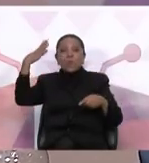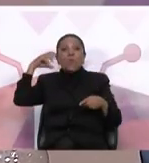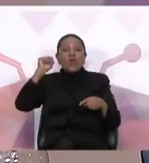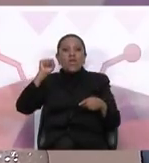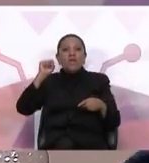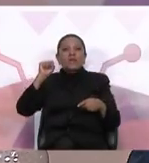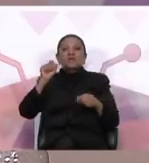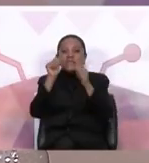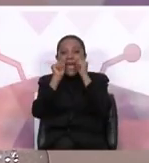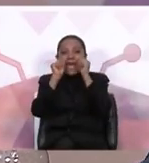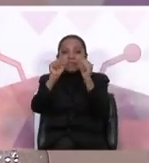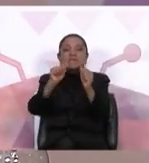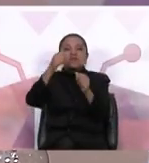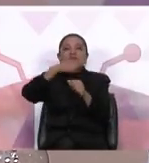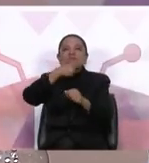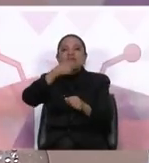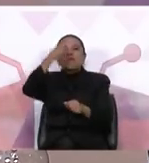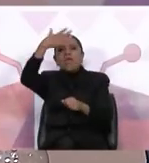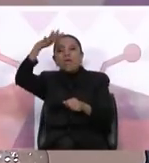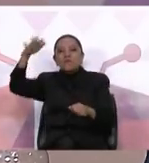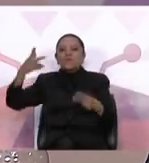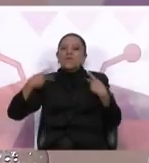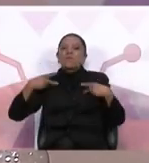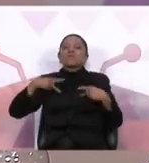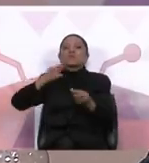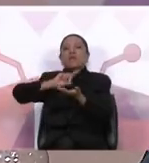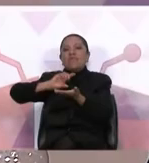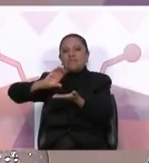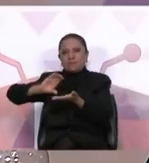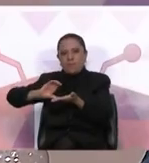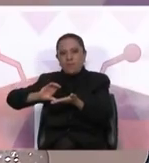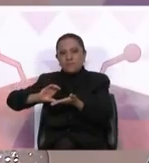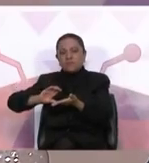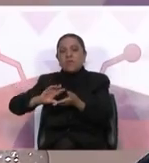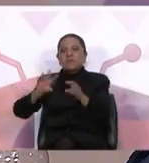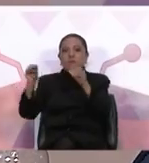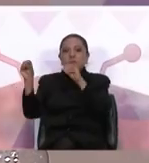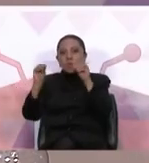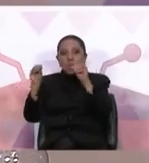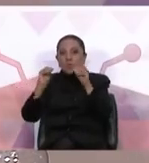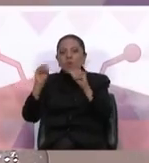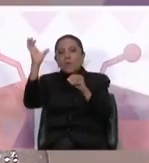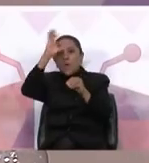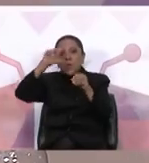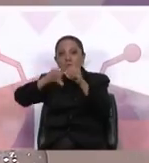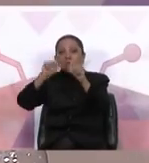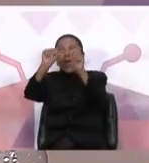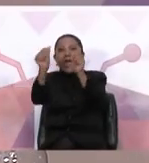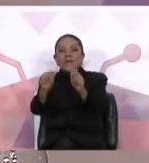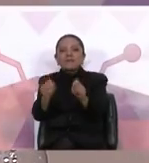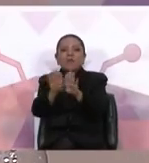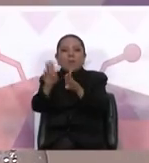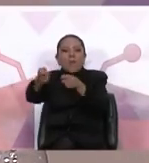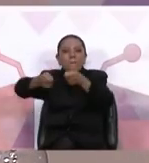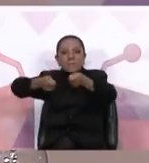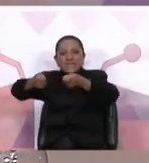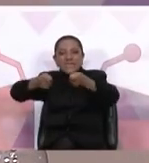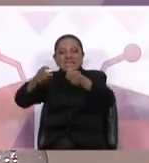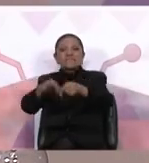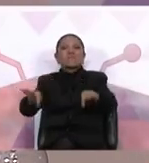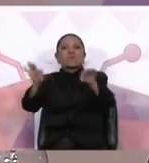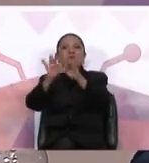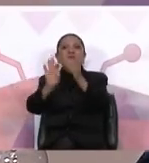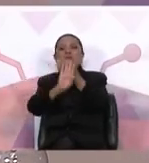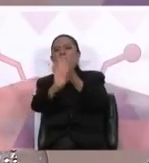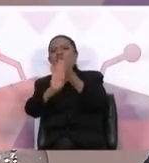los adultos mayores y a las personas con discapacidad que promueva la cultura y el arte como mecanismos importantes para evitar problemas